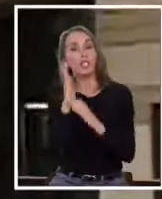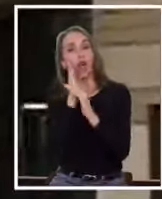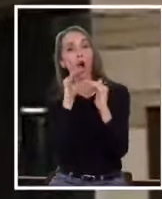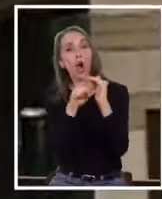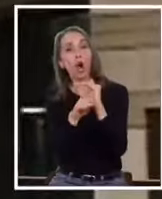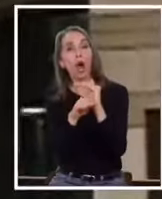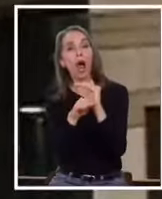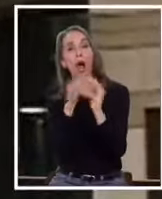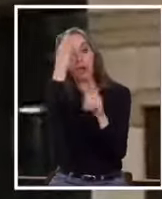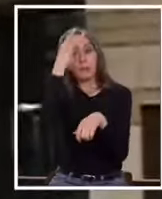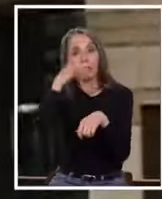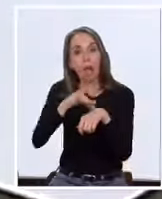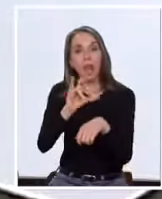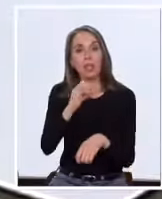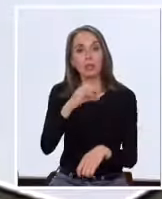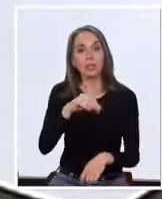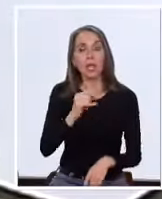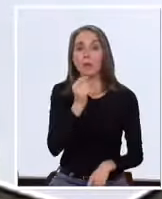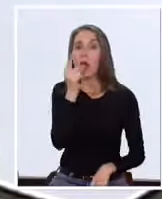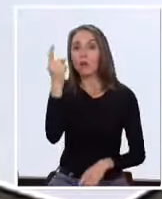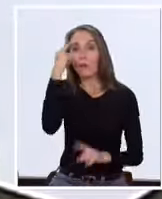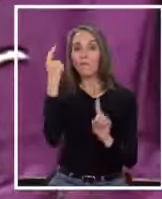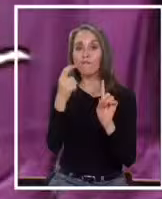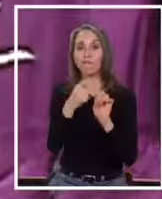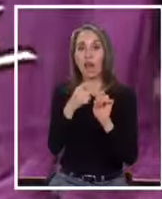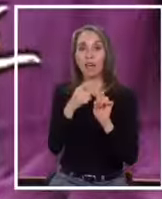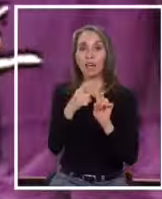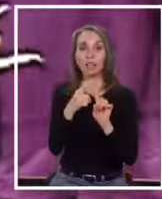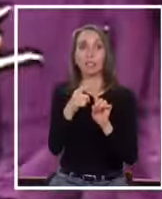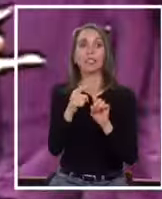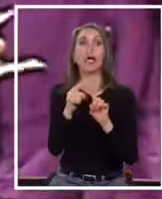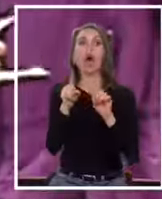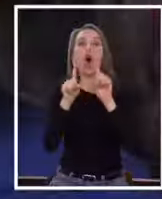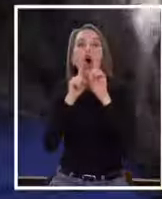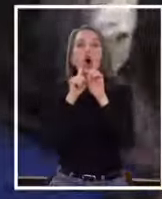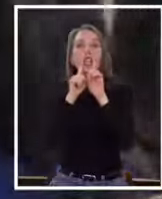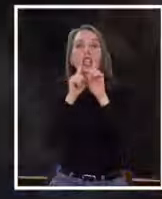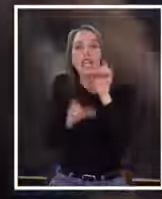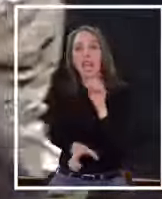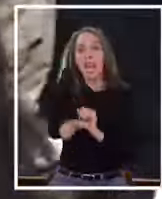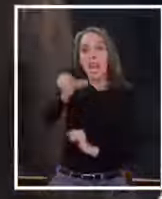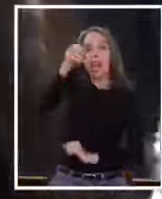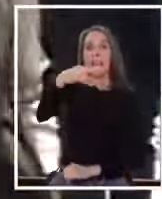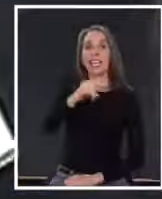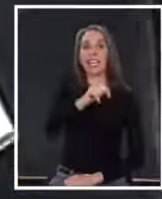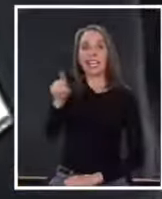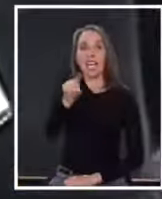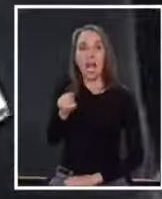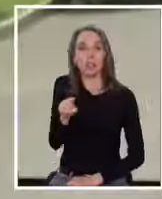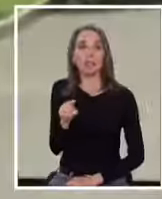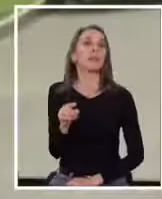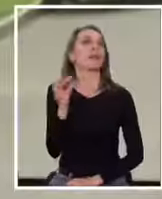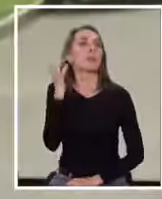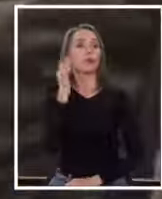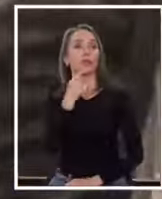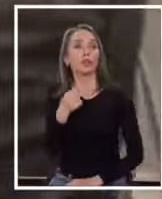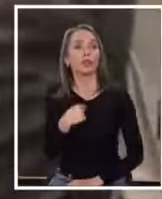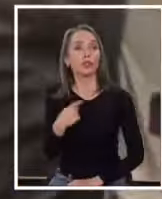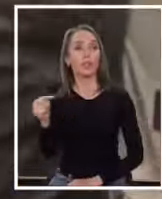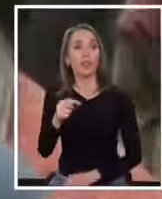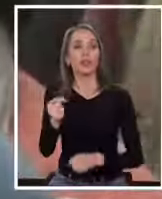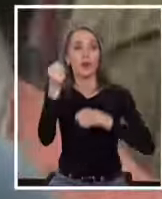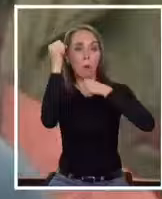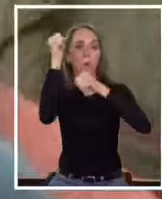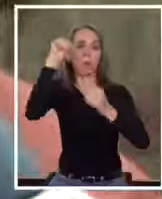con leucemia. Acusó una fanática a las puertas del entonces Hotel Hyatt, donde se hospedaba el artista. Por ese motivo, yo vengo a